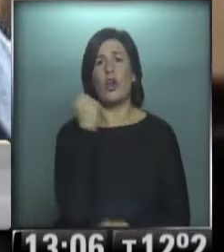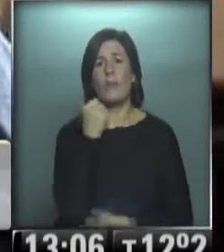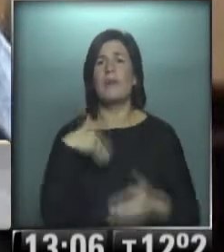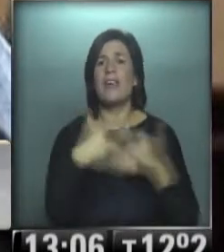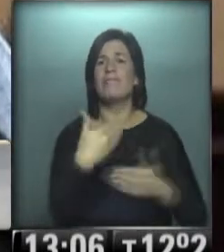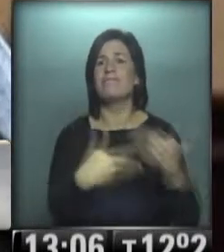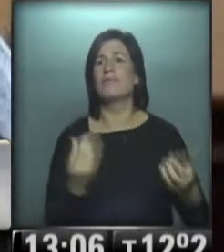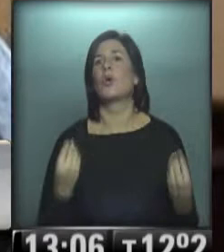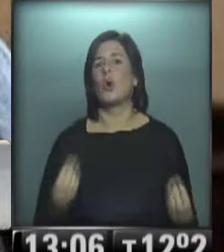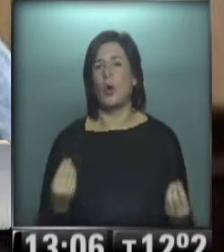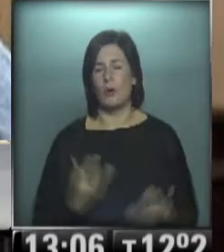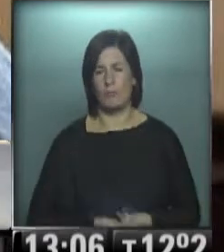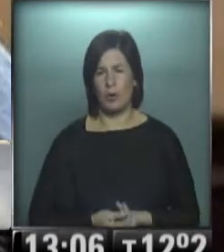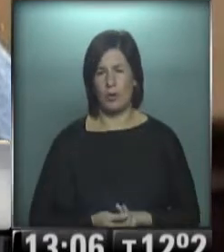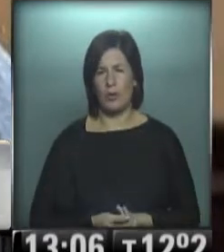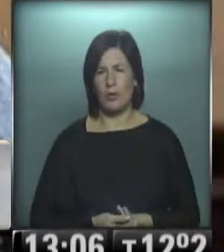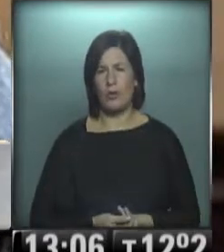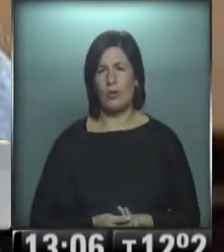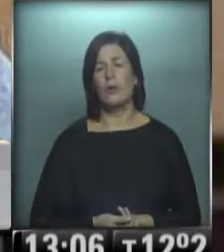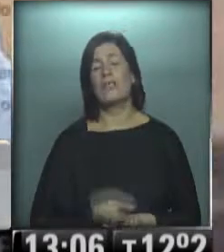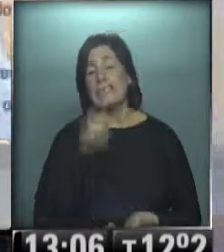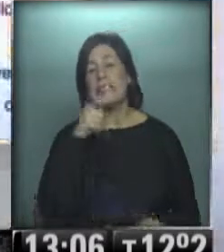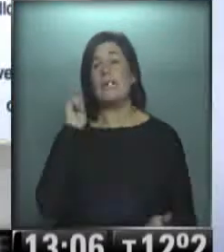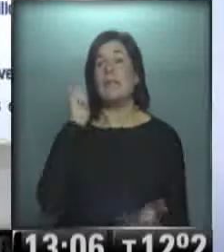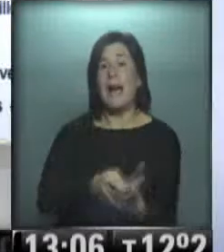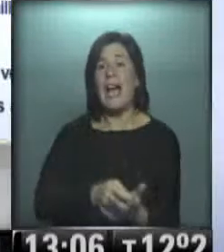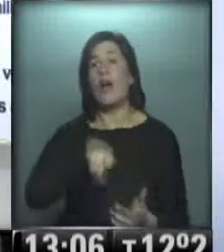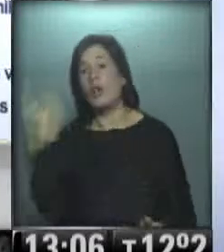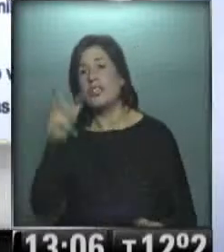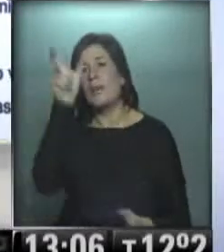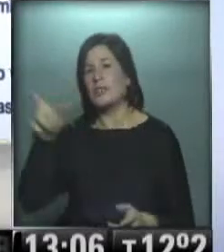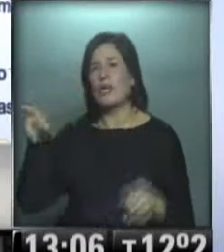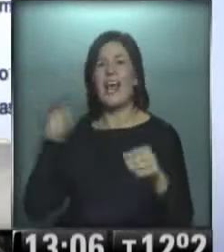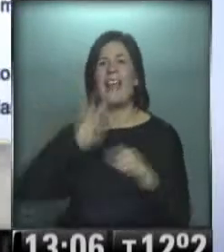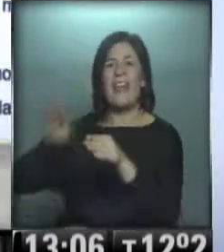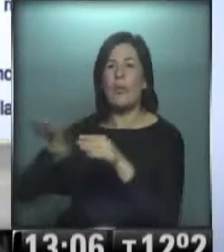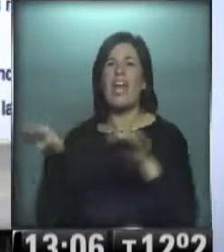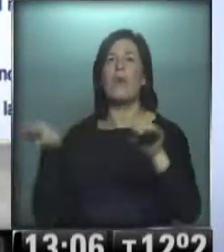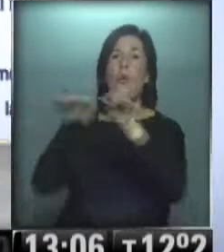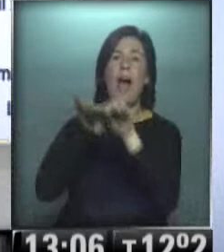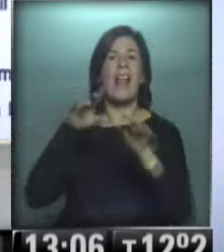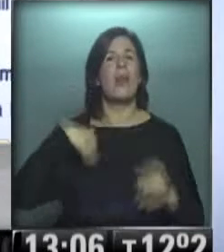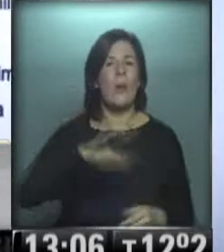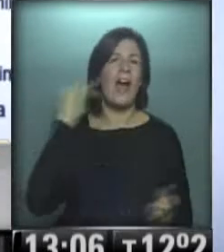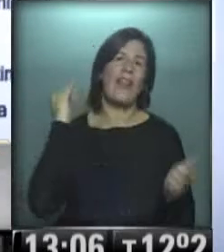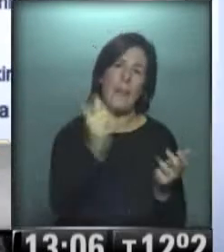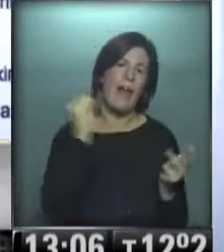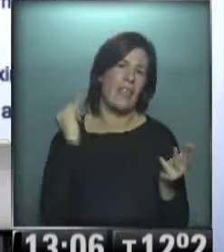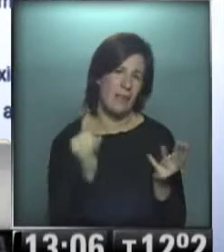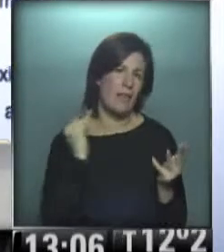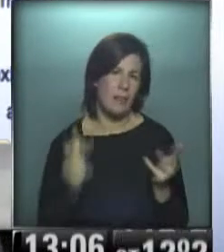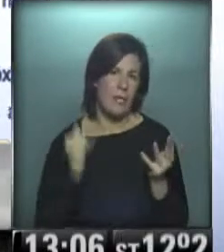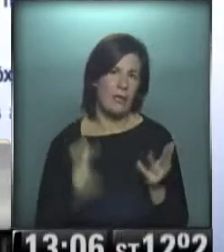plazo, porque abriría demandas similares de otros bonistas. En principio con el fallo no es cumplible,